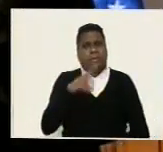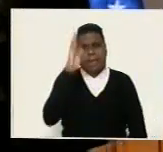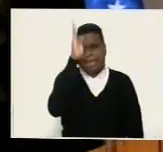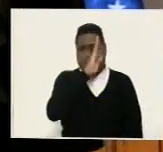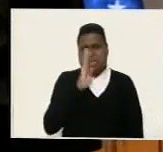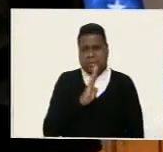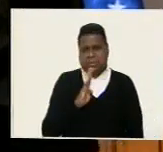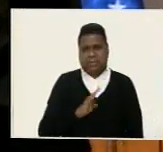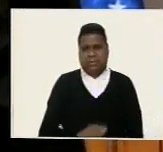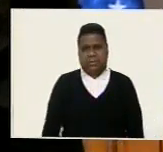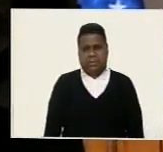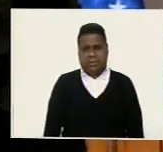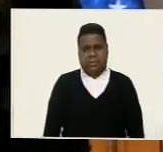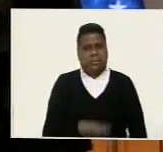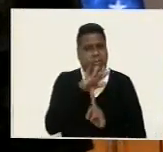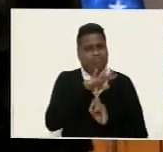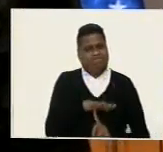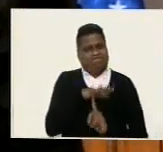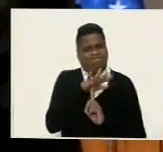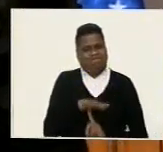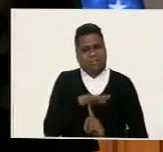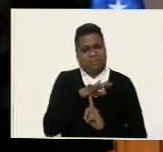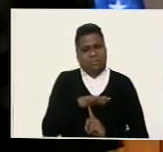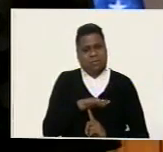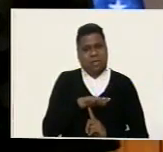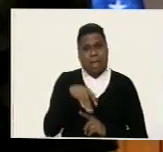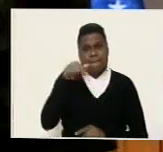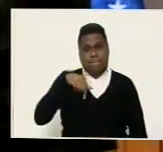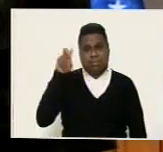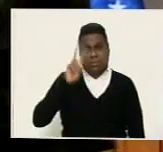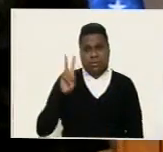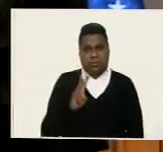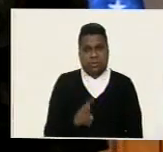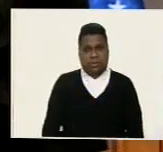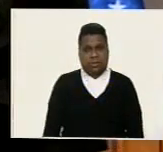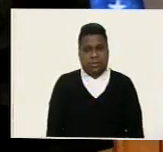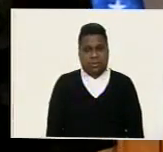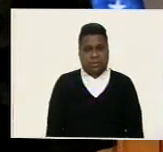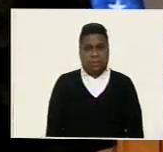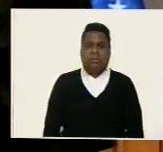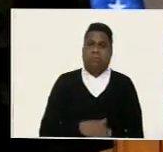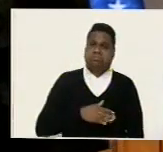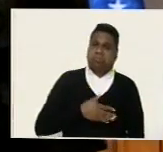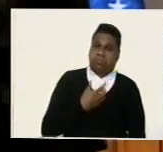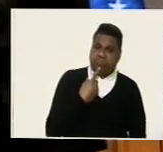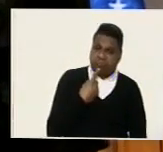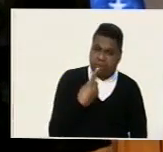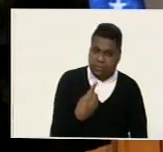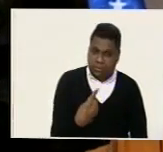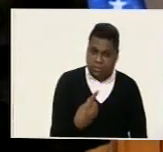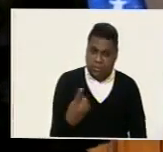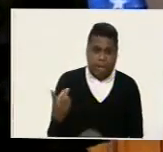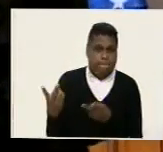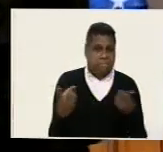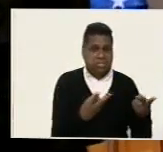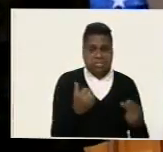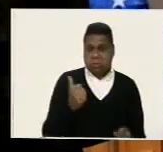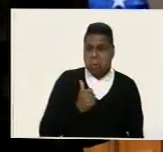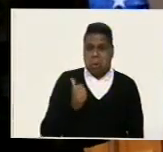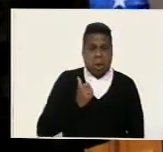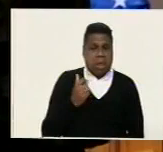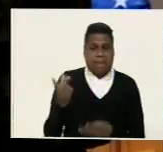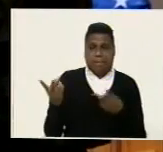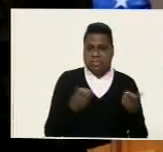seguir presionándolo a ellos que no hagan presión a Venezuela. Pues le digo, visite al que tengan que visitar,